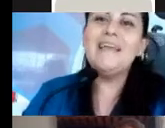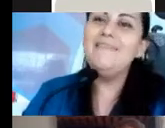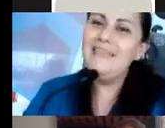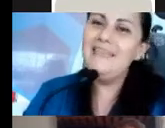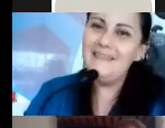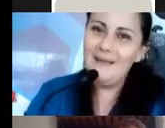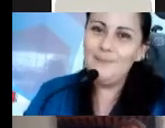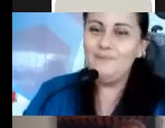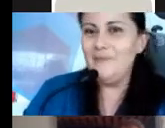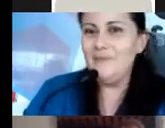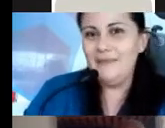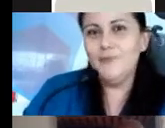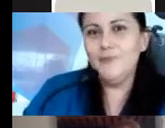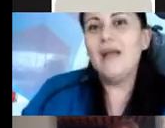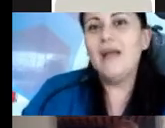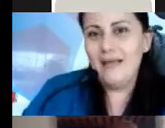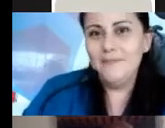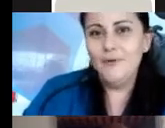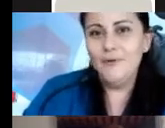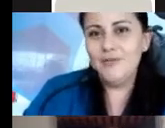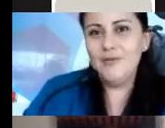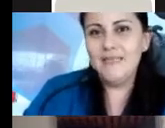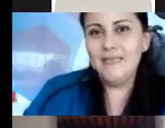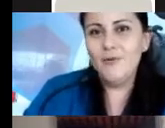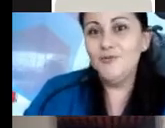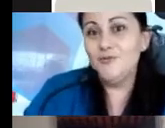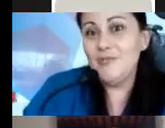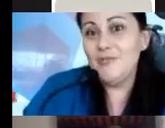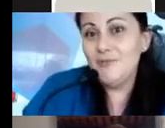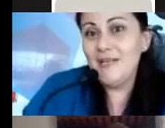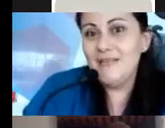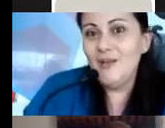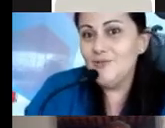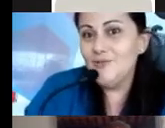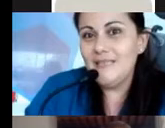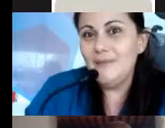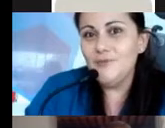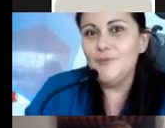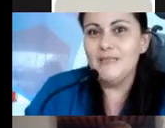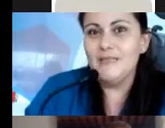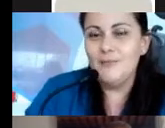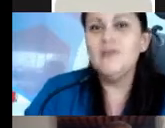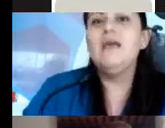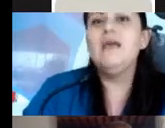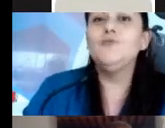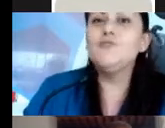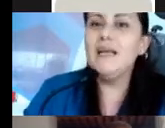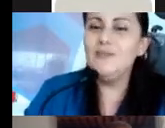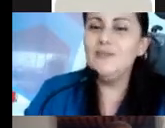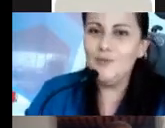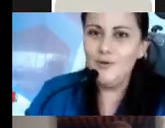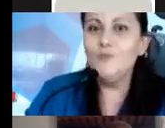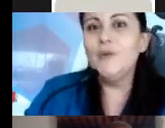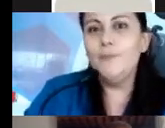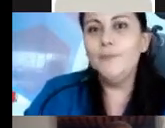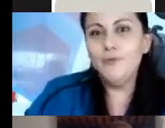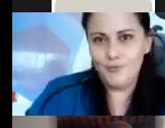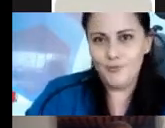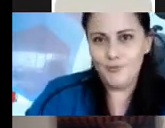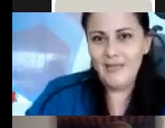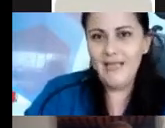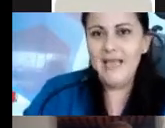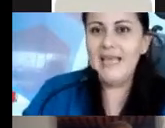una estabilidad provocada. Por eso es que cuando nosotros estamos cansados nos sentamos, porque estamos buscando un